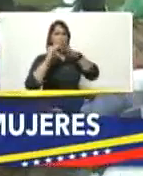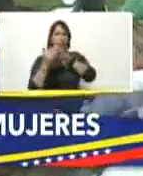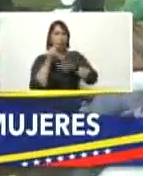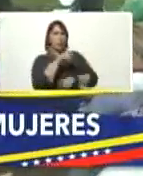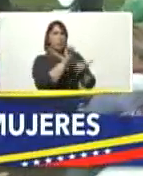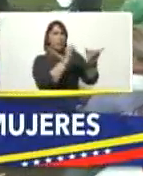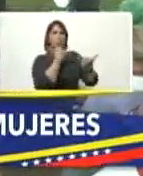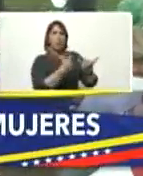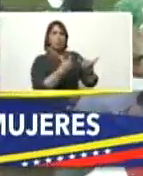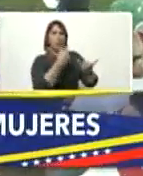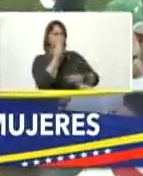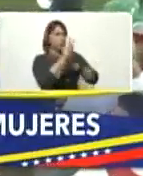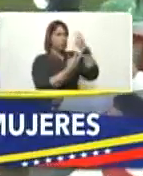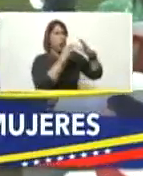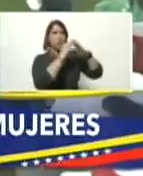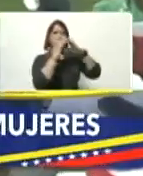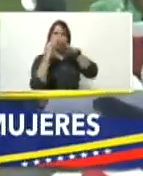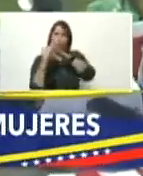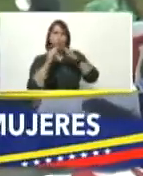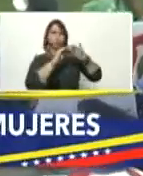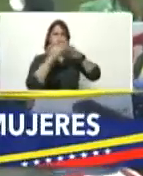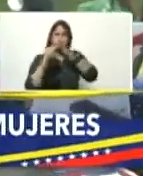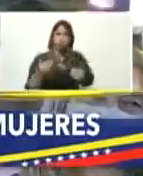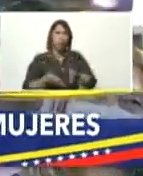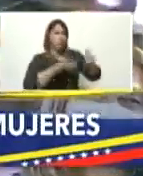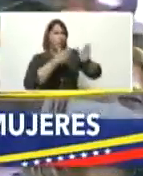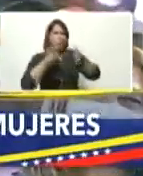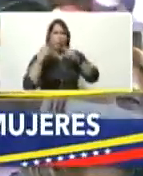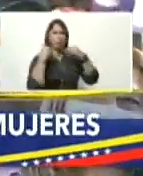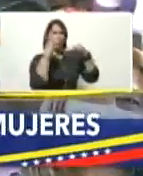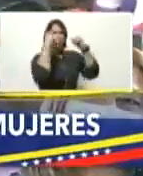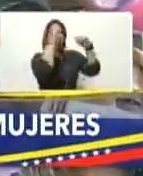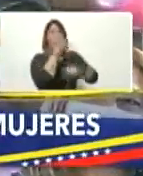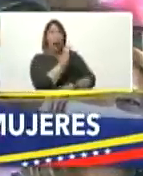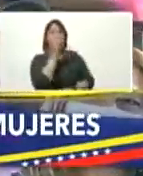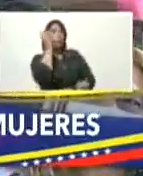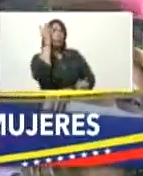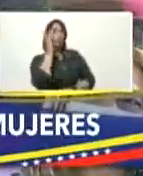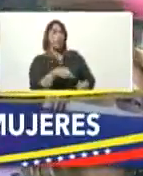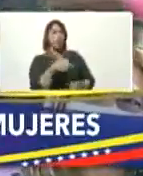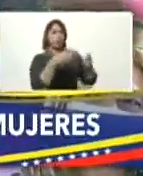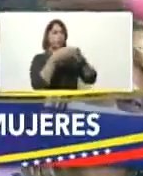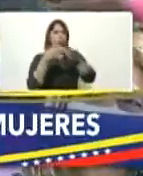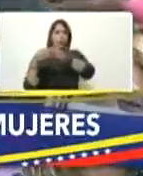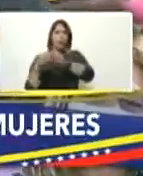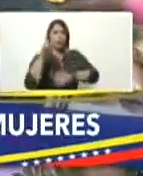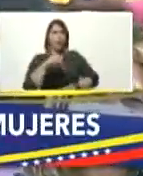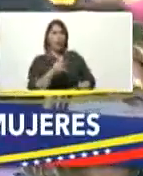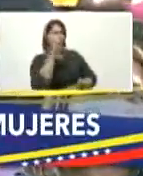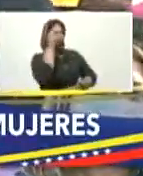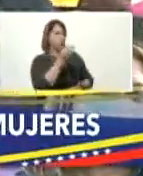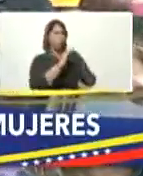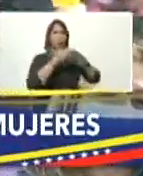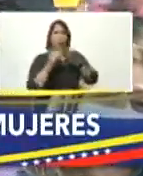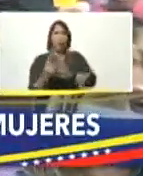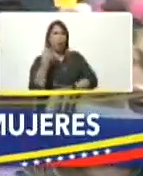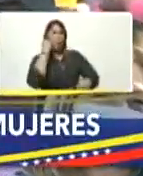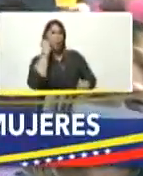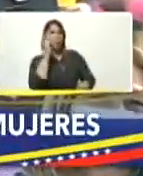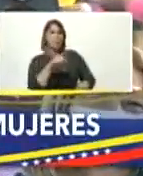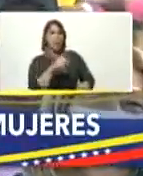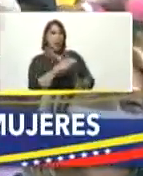hay que ir a la comunidad, hay que ir también a los urbanismos. Ahí se genera toda una organización, el Consejo Comunal, las compañeras